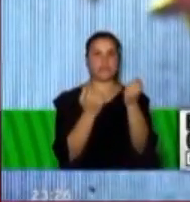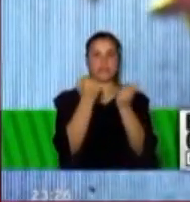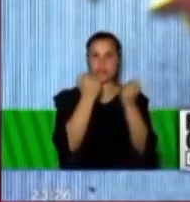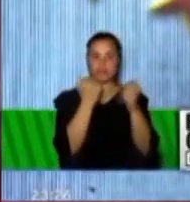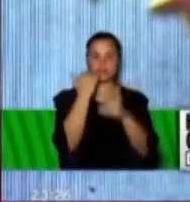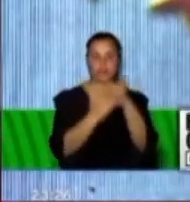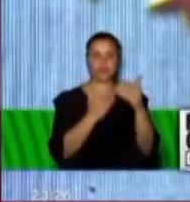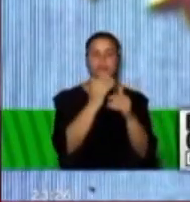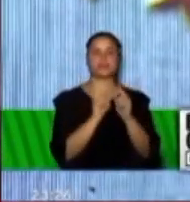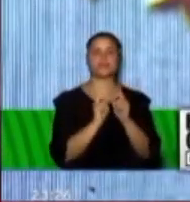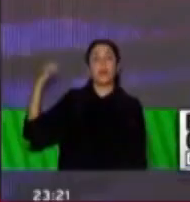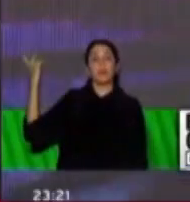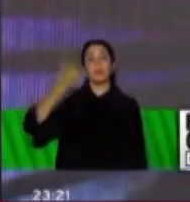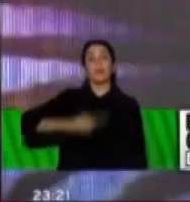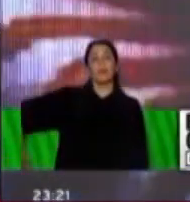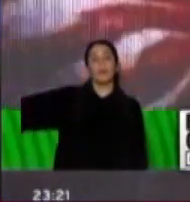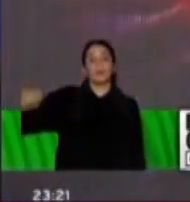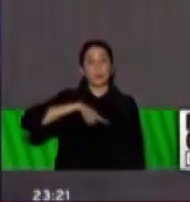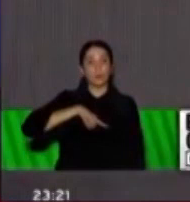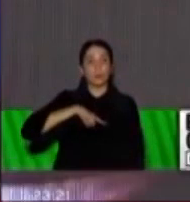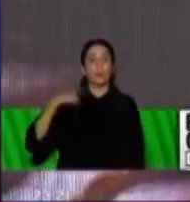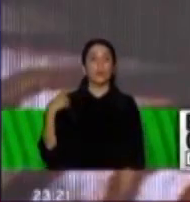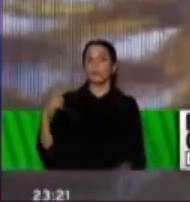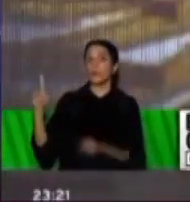porque es una exposición o es un debate, ¿no?